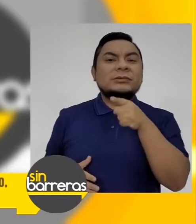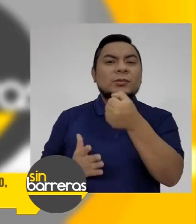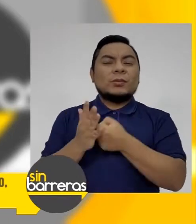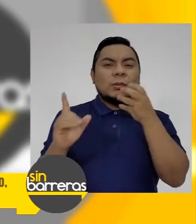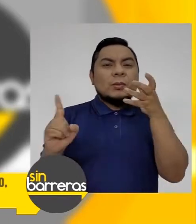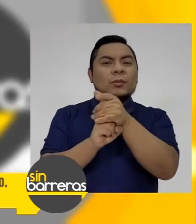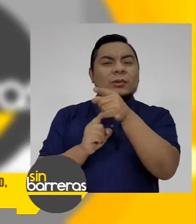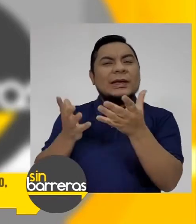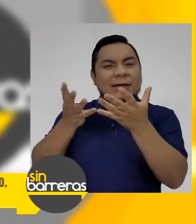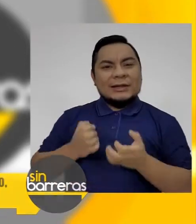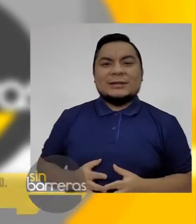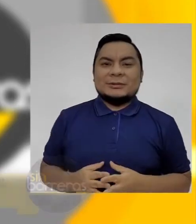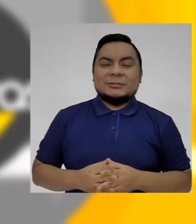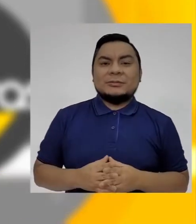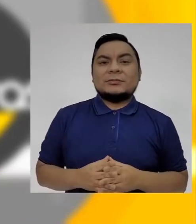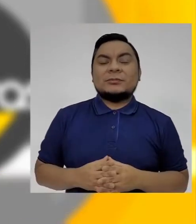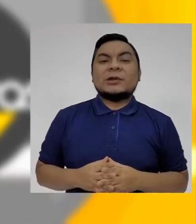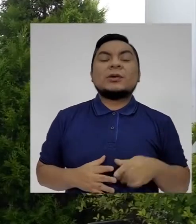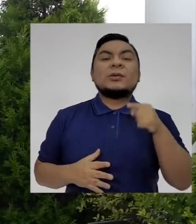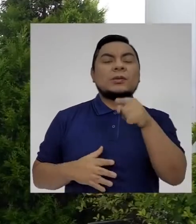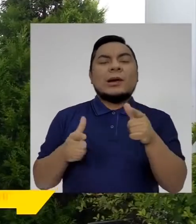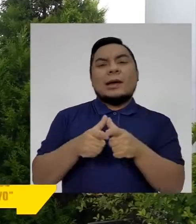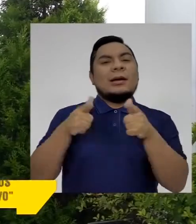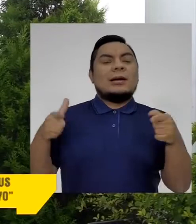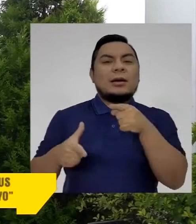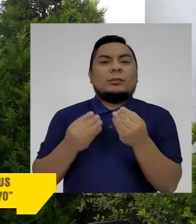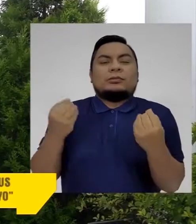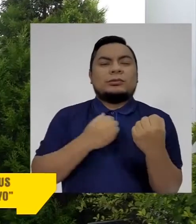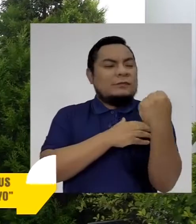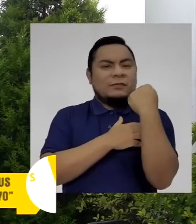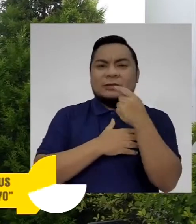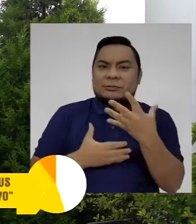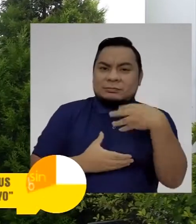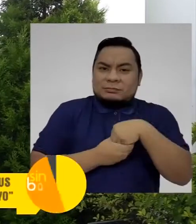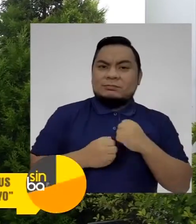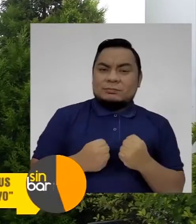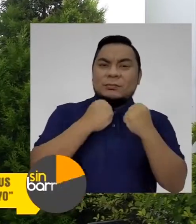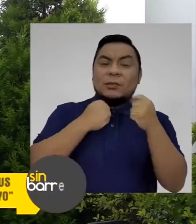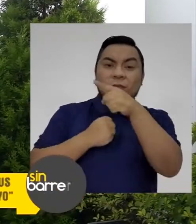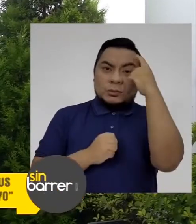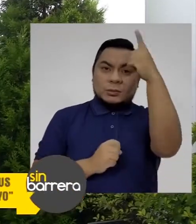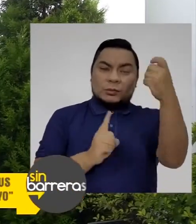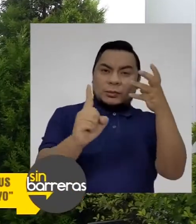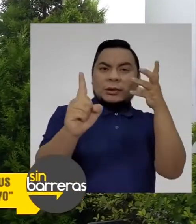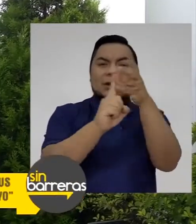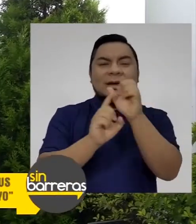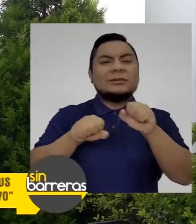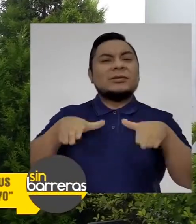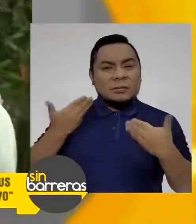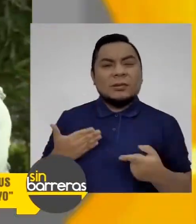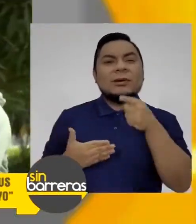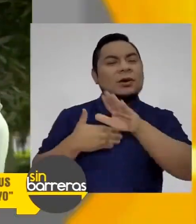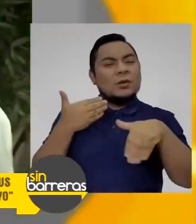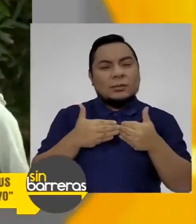que luche por lo que él quiere. Es un grande que tiene mucha fuerza y que sus sueños los va a